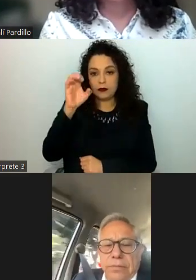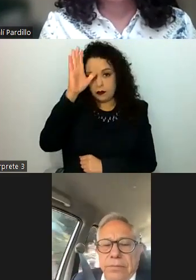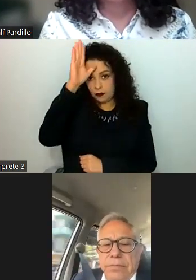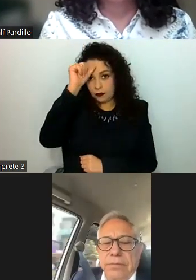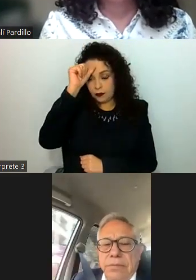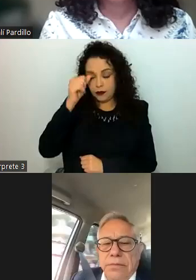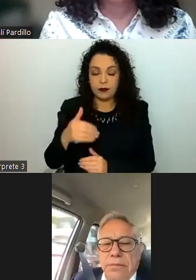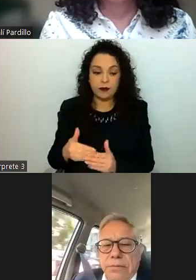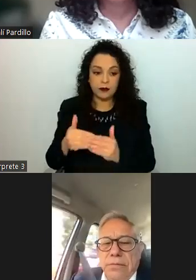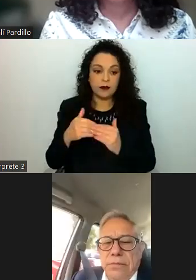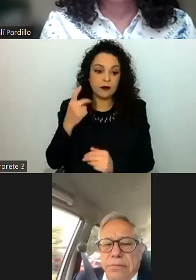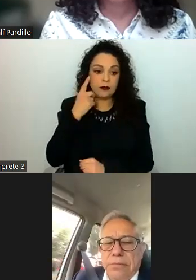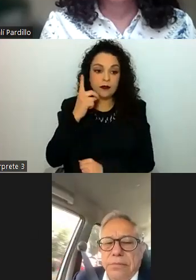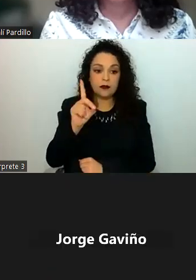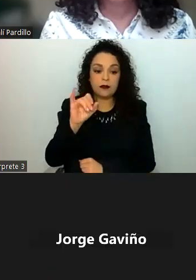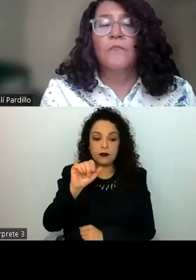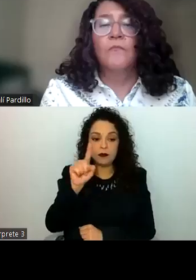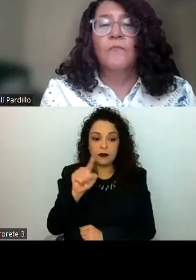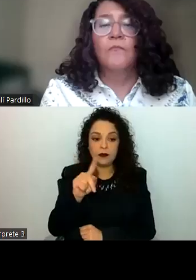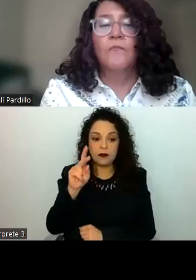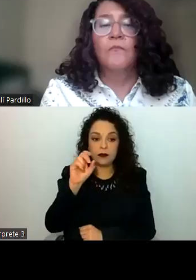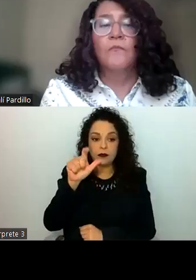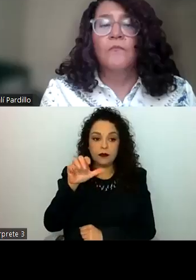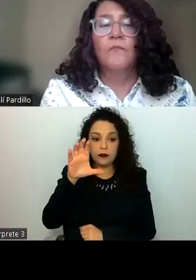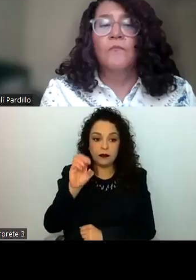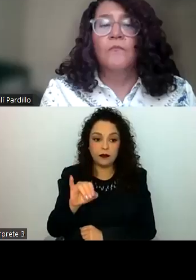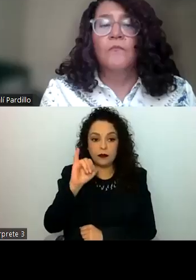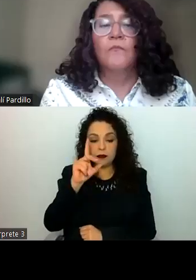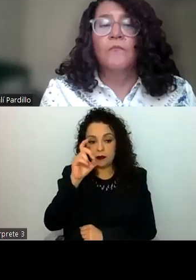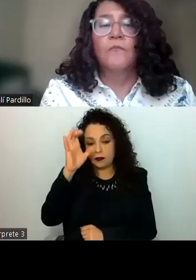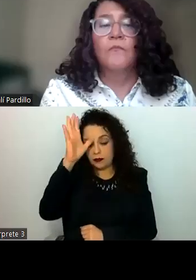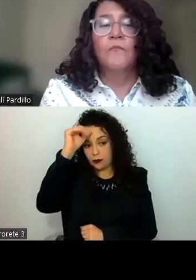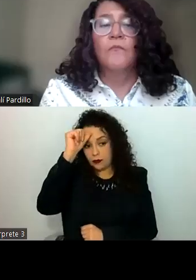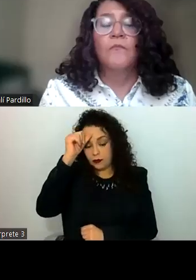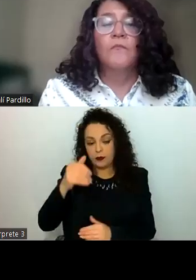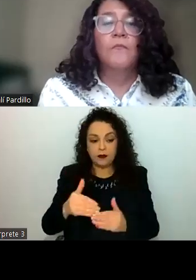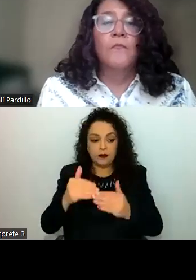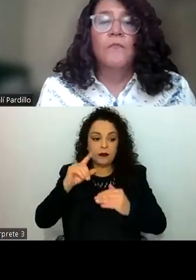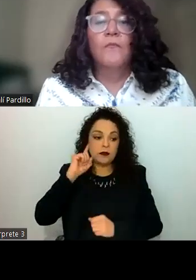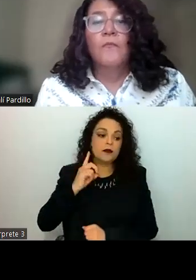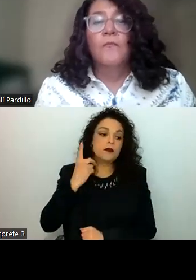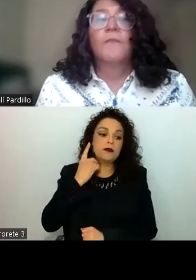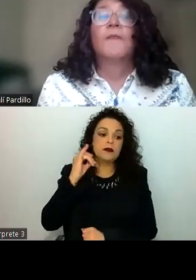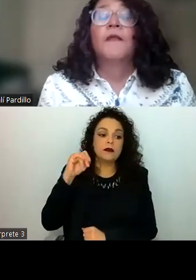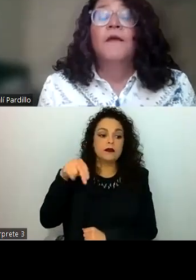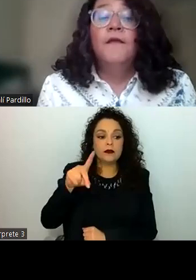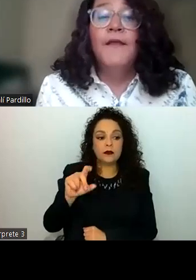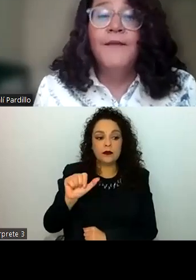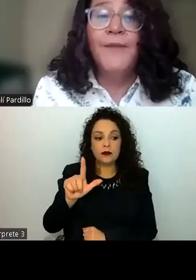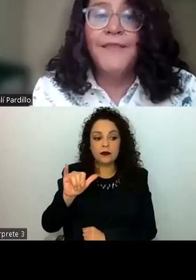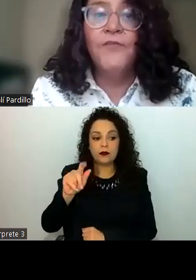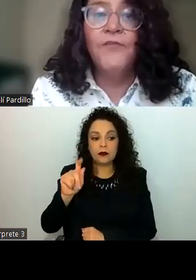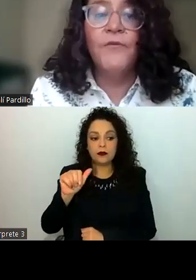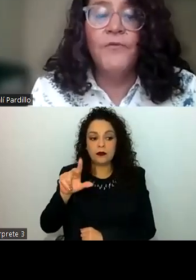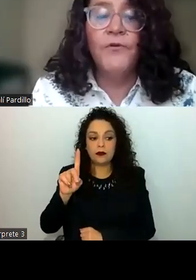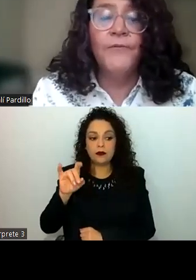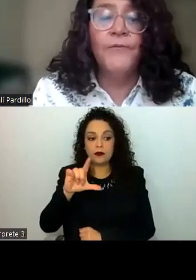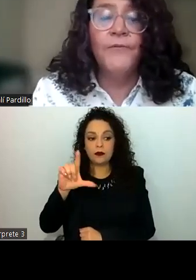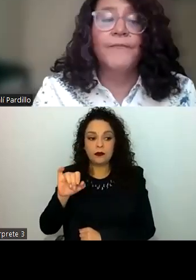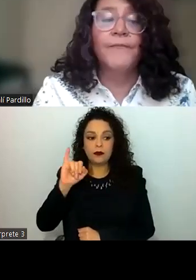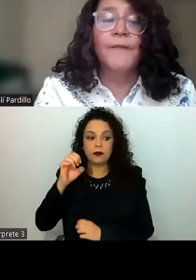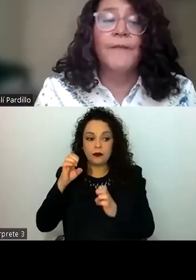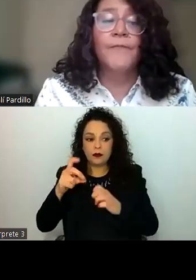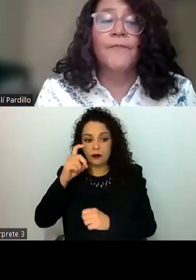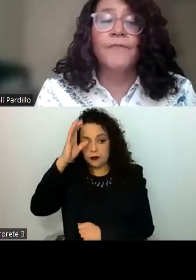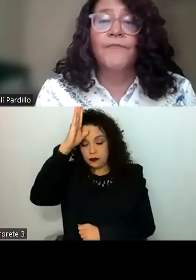Díaz Polanco. Díaz Polanco a favor. Diputada Indalí Pardillo Cadena. Indalí Pardillo a favor.